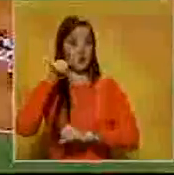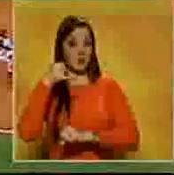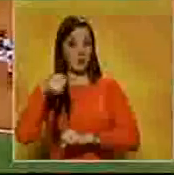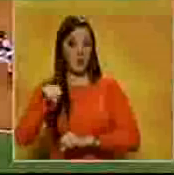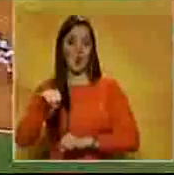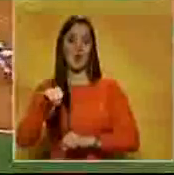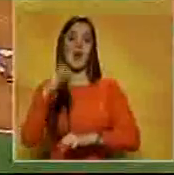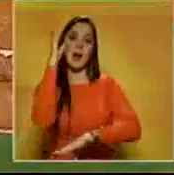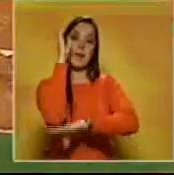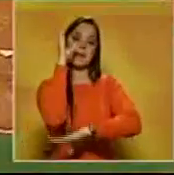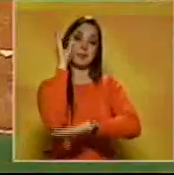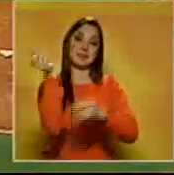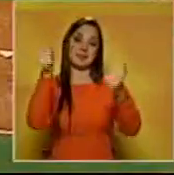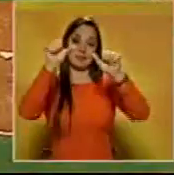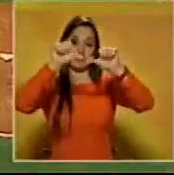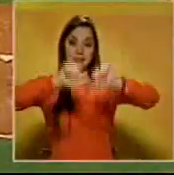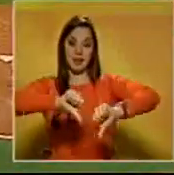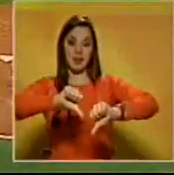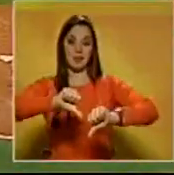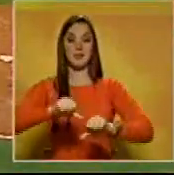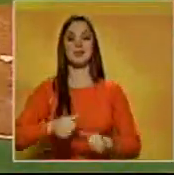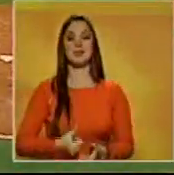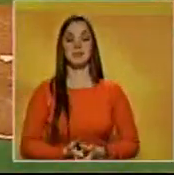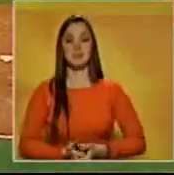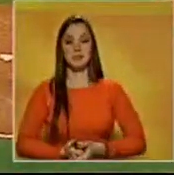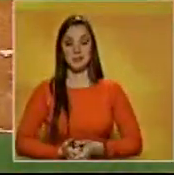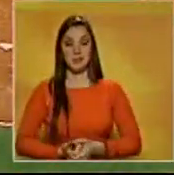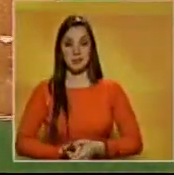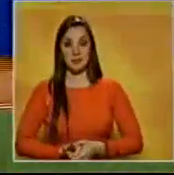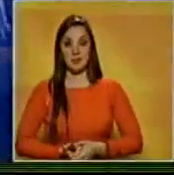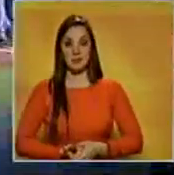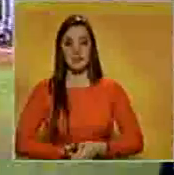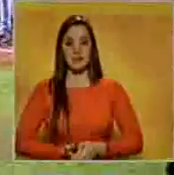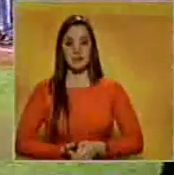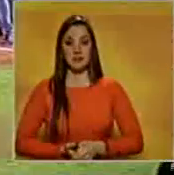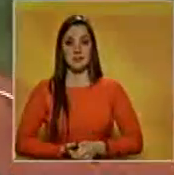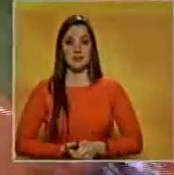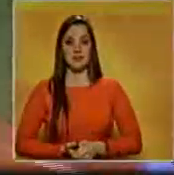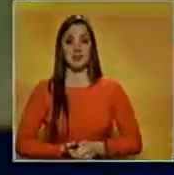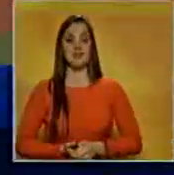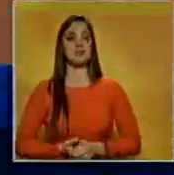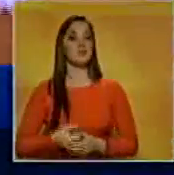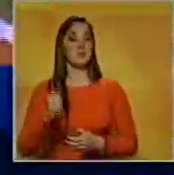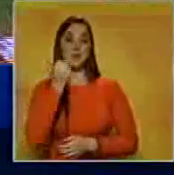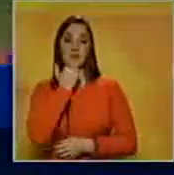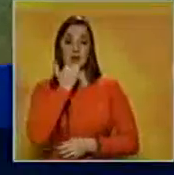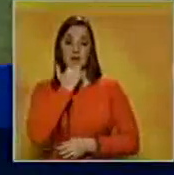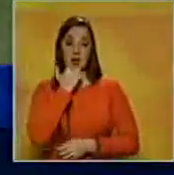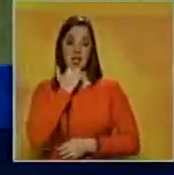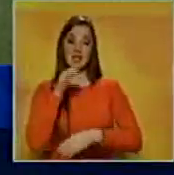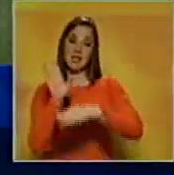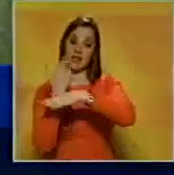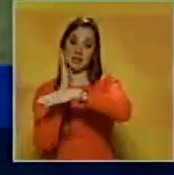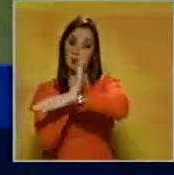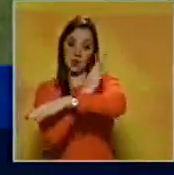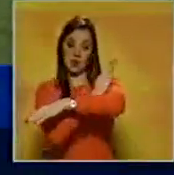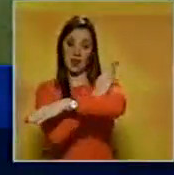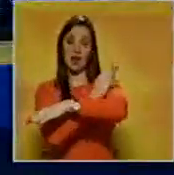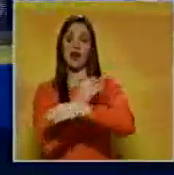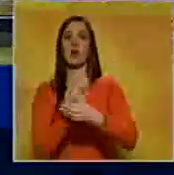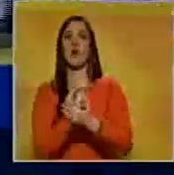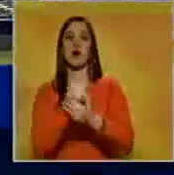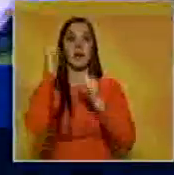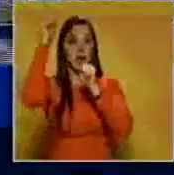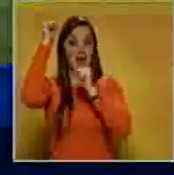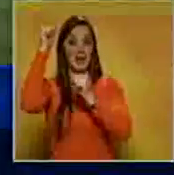Araujo, perdió James Lloyd y salvó Arsenio León. En Valencia, los Tiburones de La Guaira derrotaron a los Navegantes del